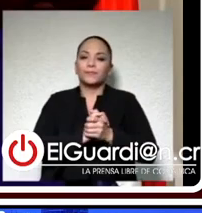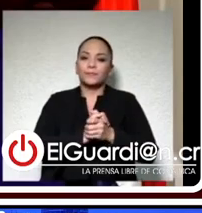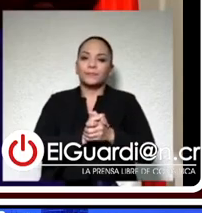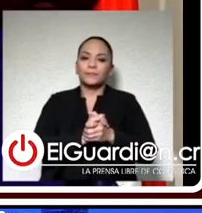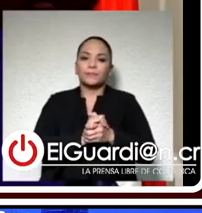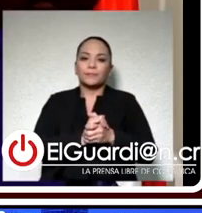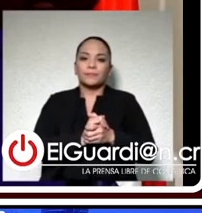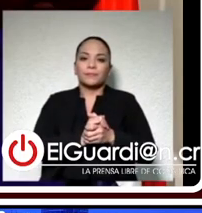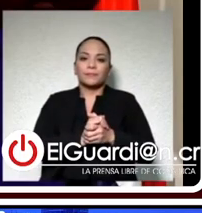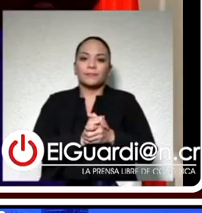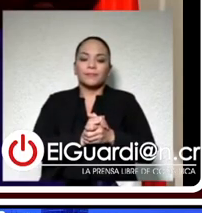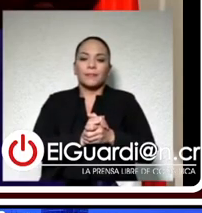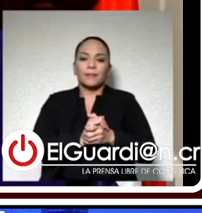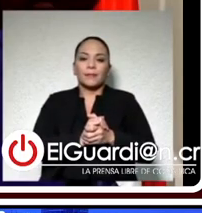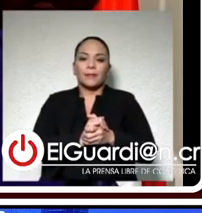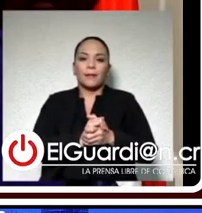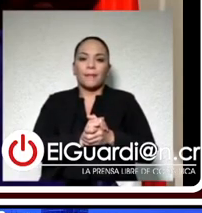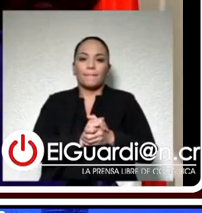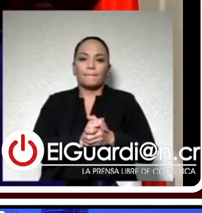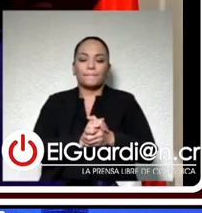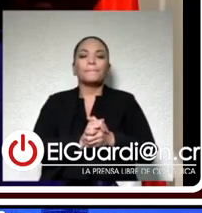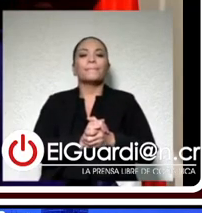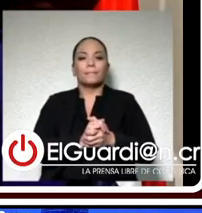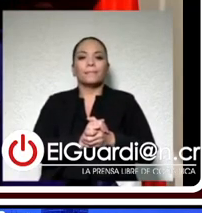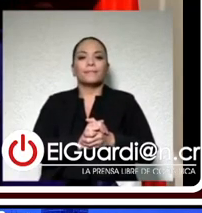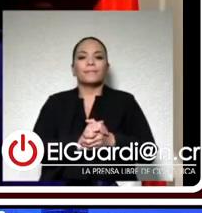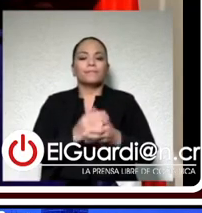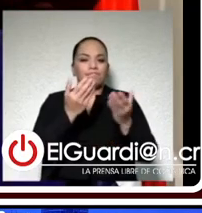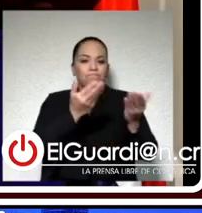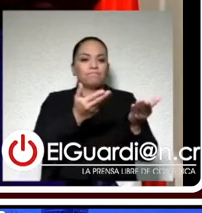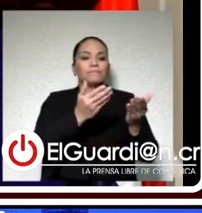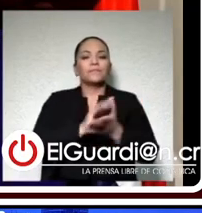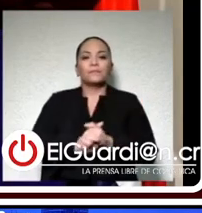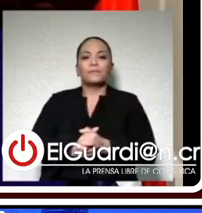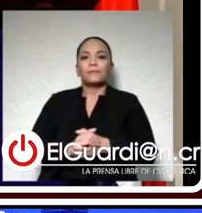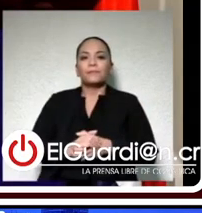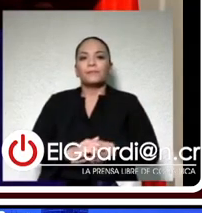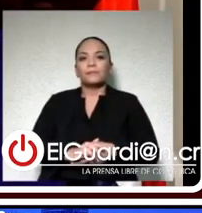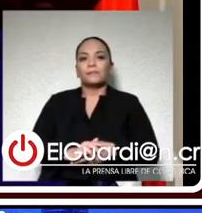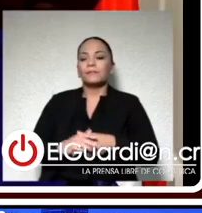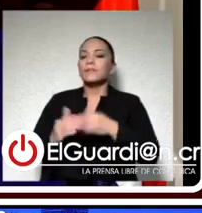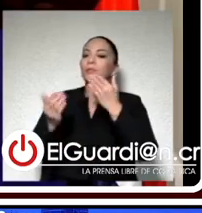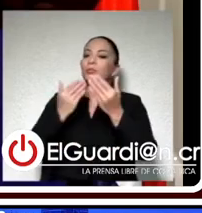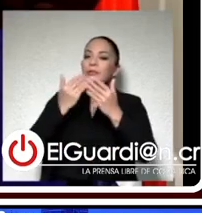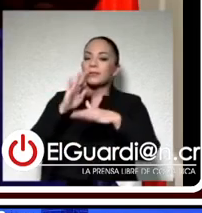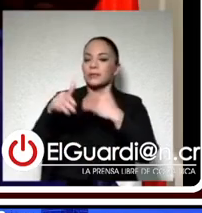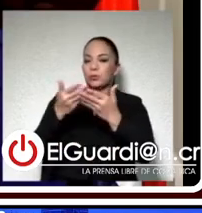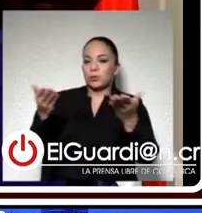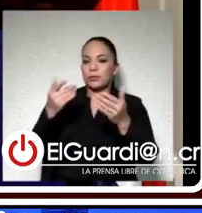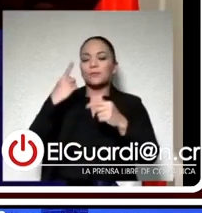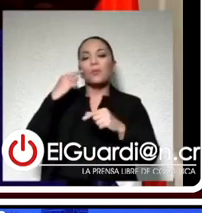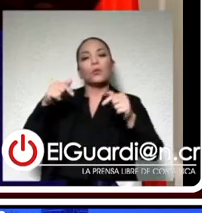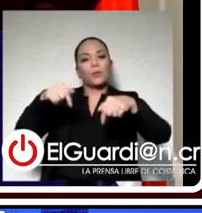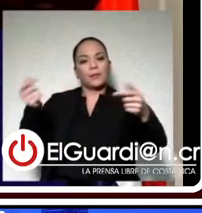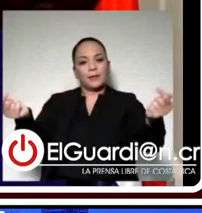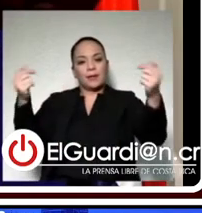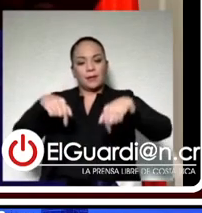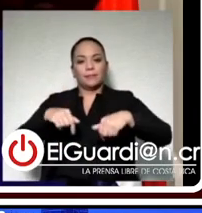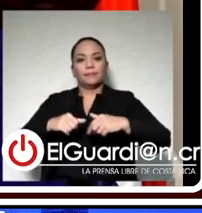las preguntas de estos medios. Bueno, muchas gracias a todos y todas por estar el día de hoy